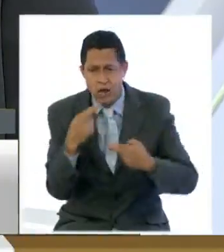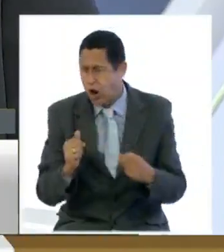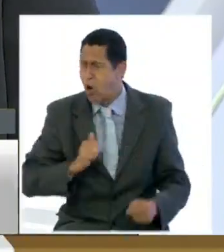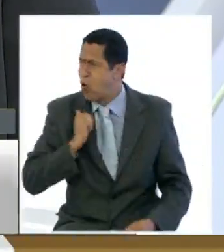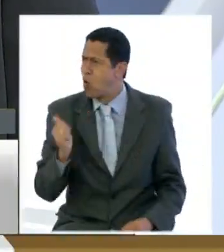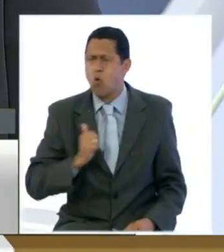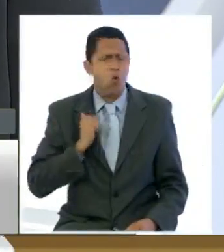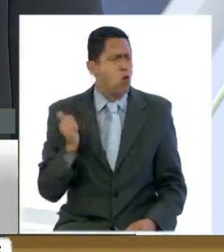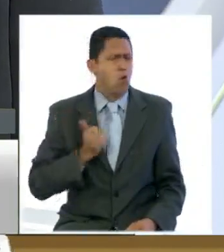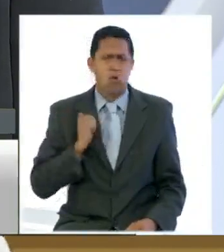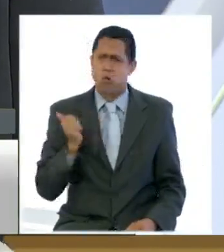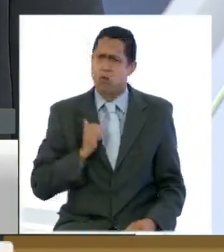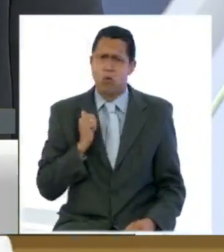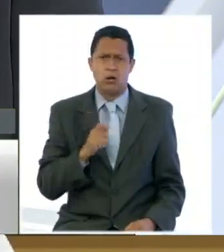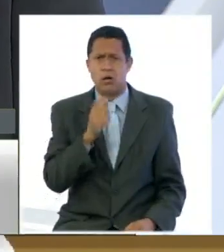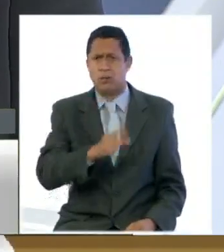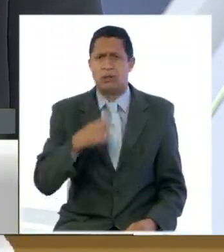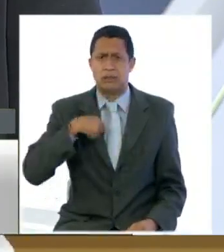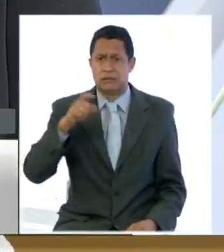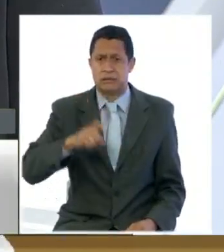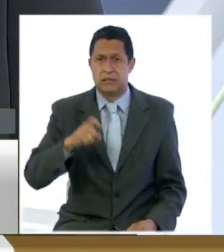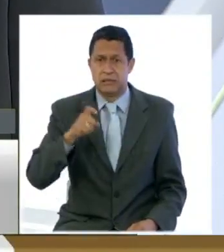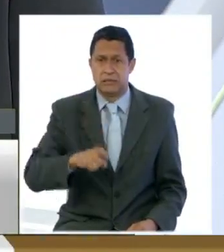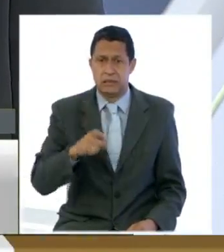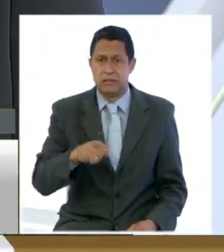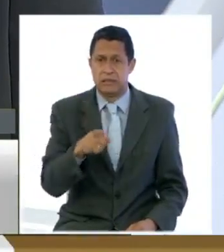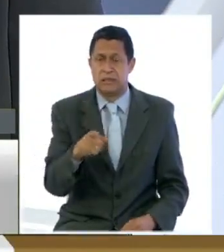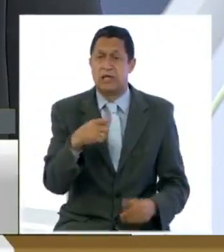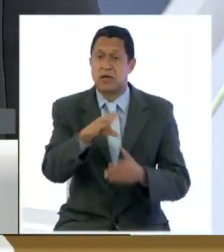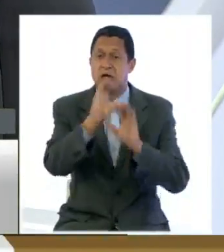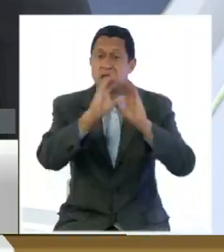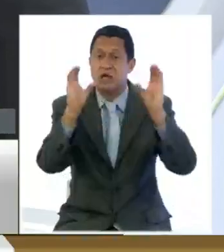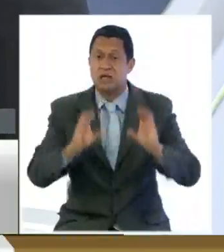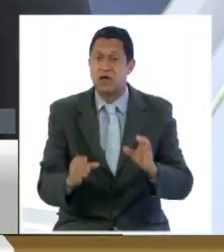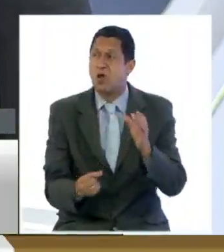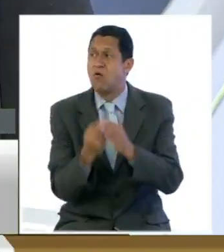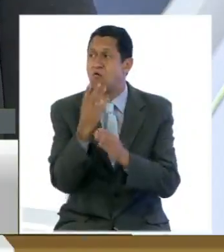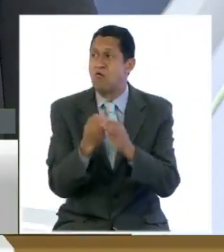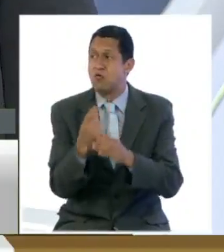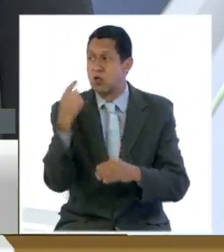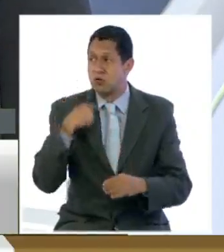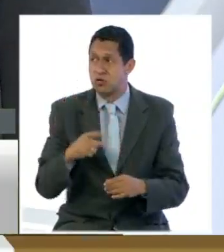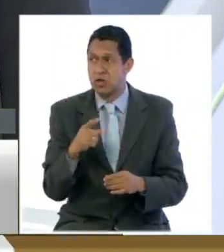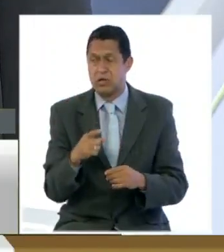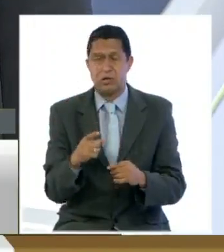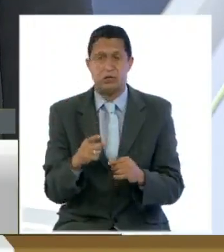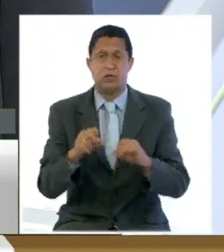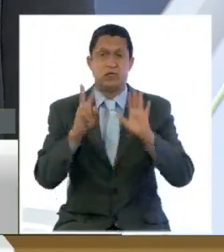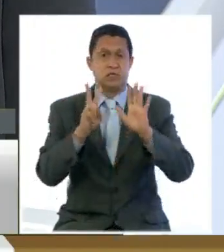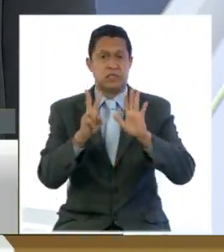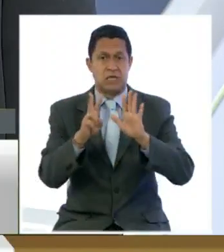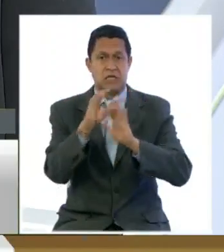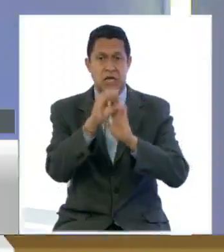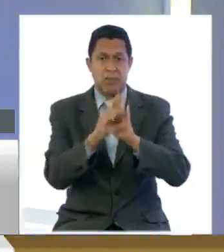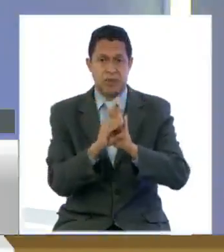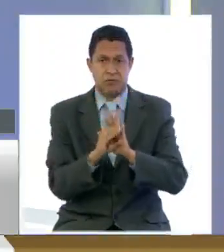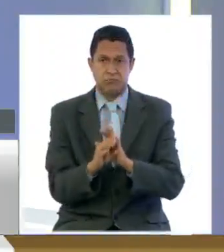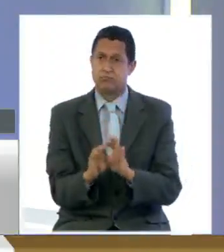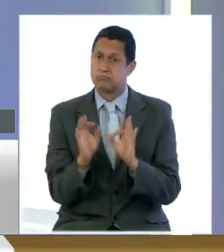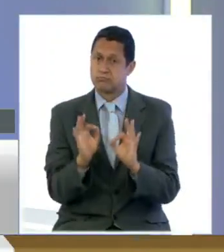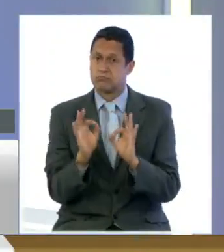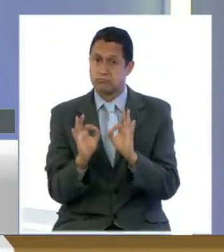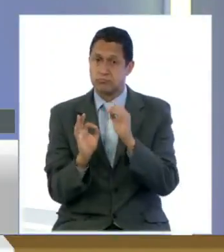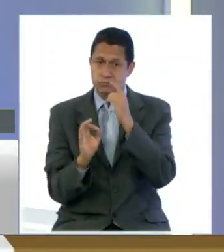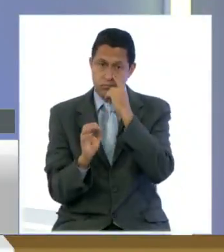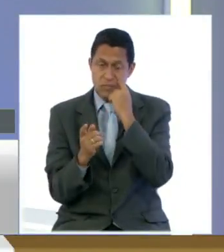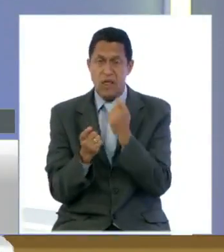cualquier parte que una persona necesite ese certificado, el de la Fundación cumple completo con los 7 capítulos. Precisamente sobre